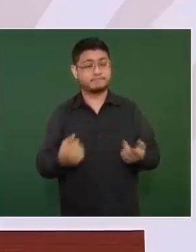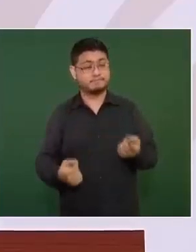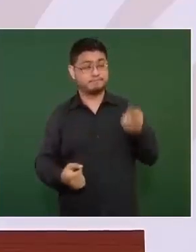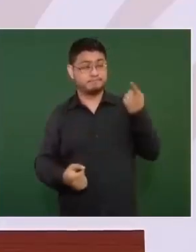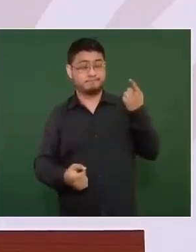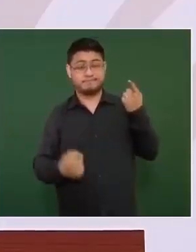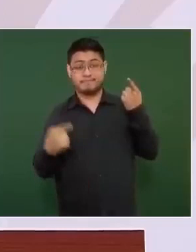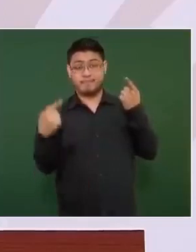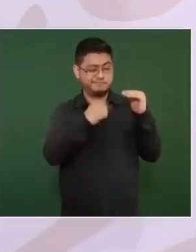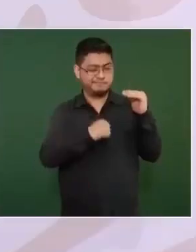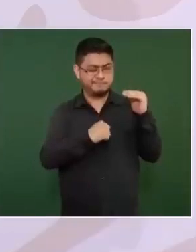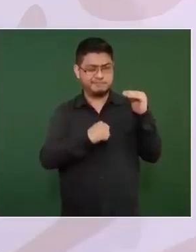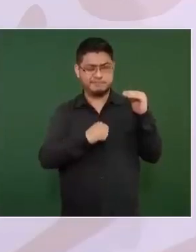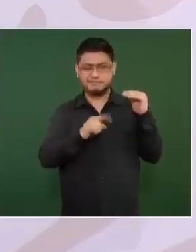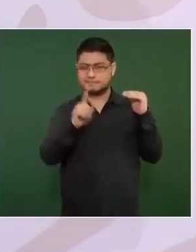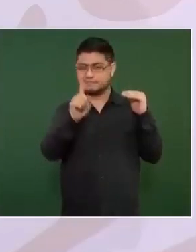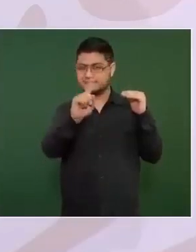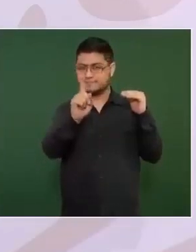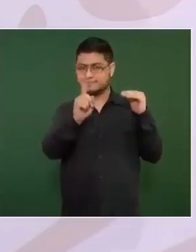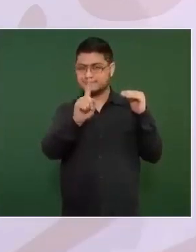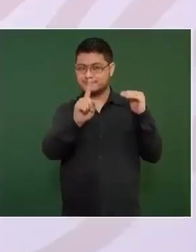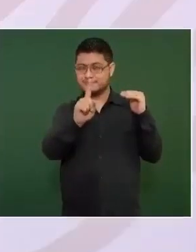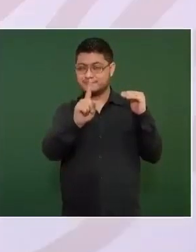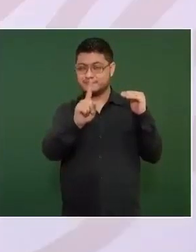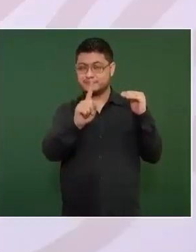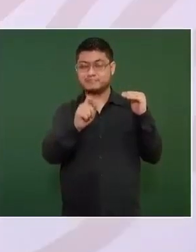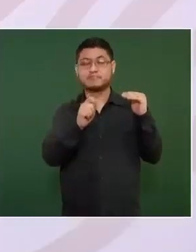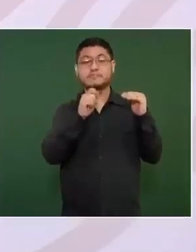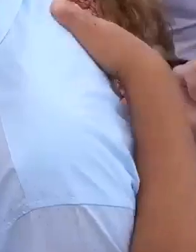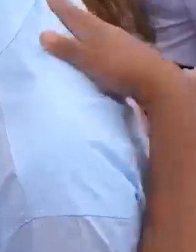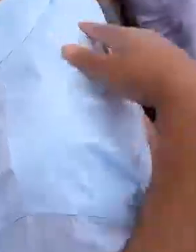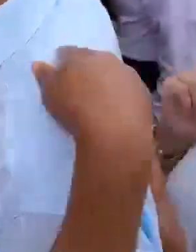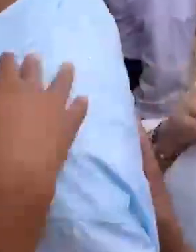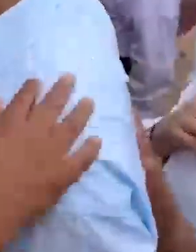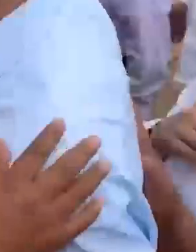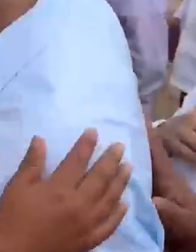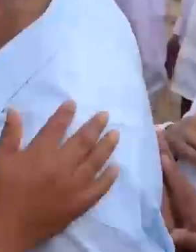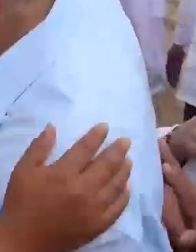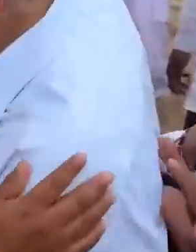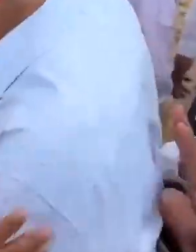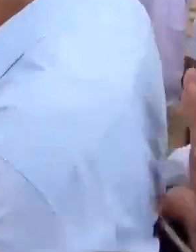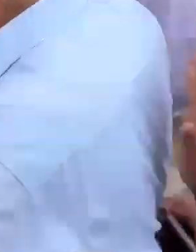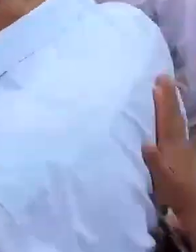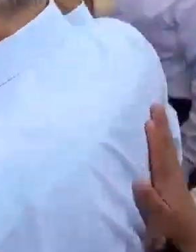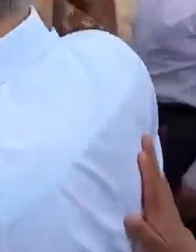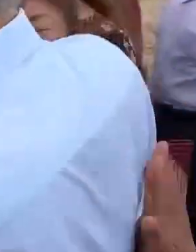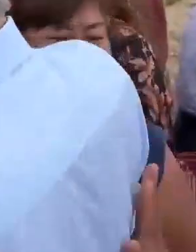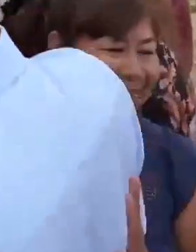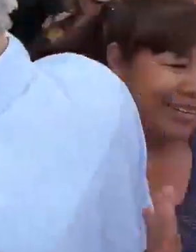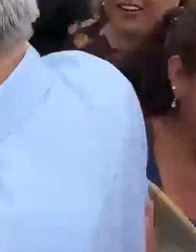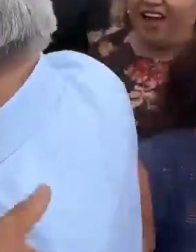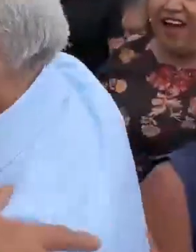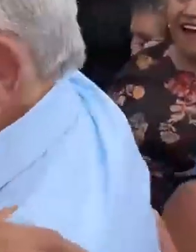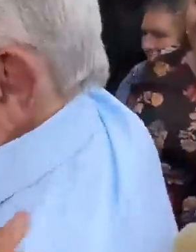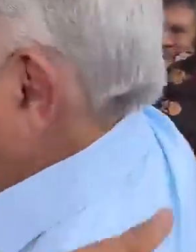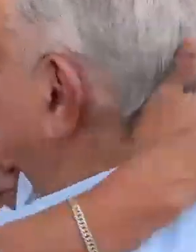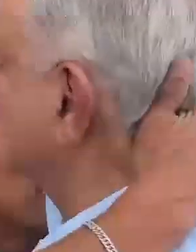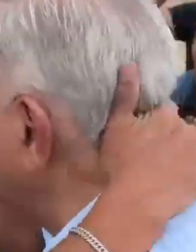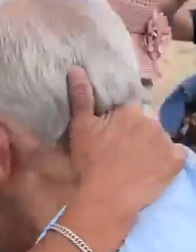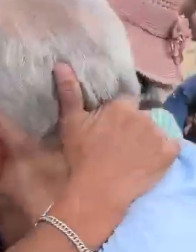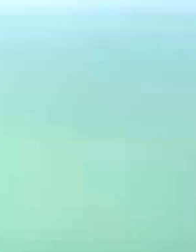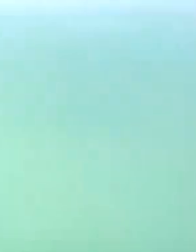los de abajo, abajo los privilegios. En el